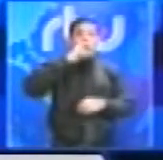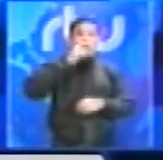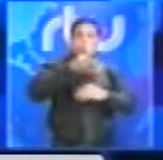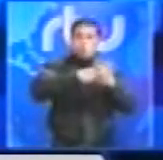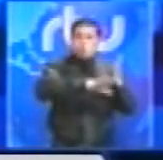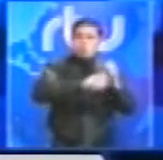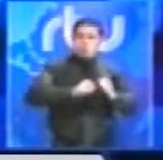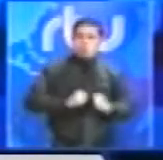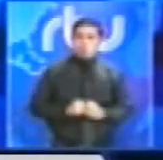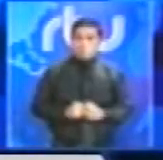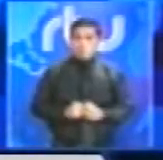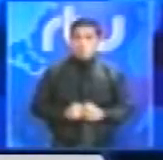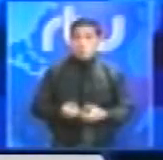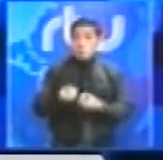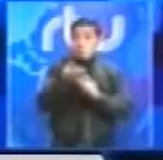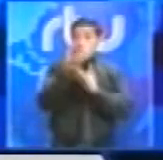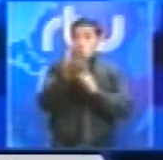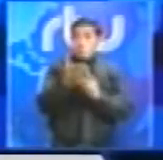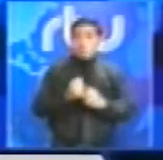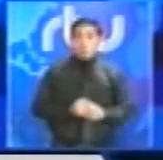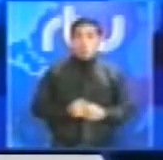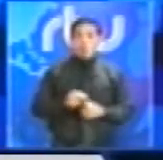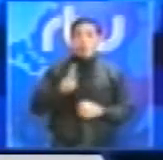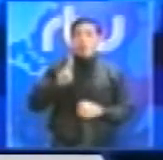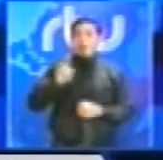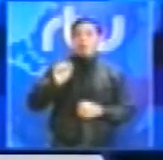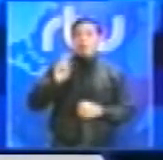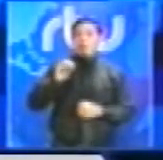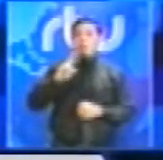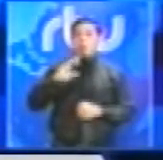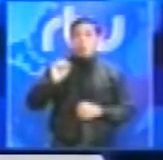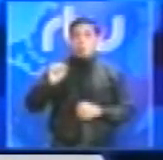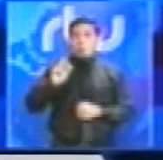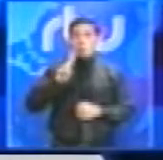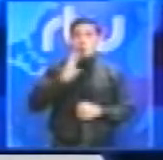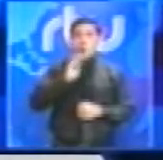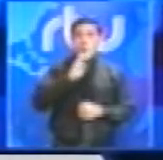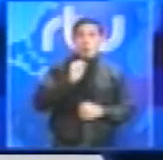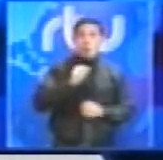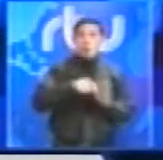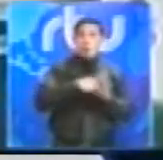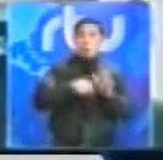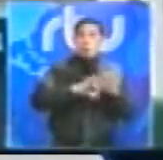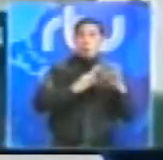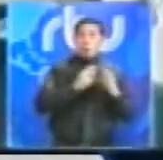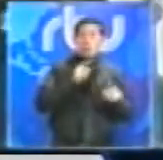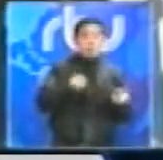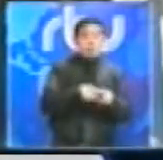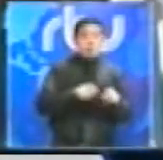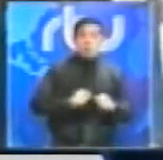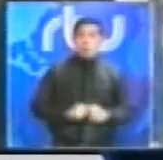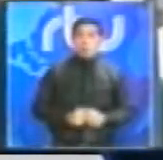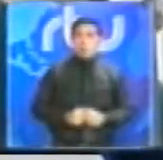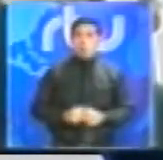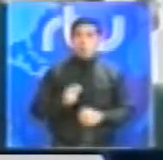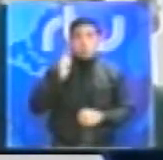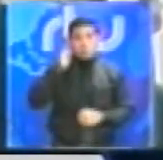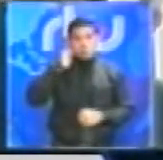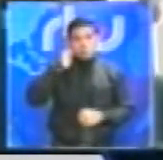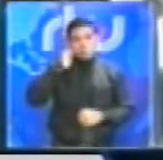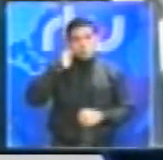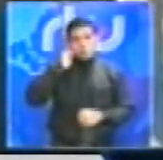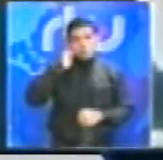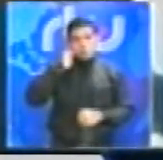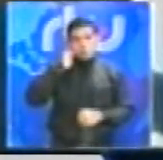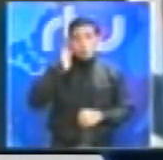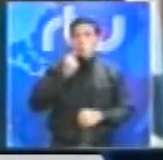Gabela. Así lo dio a conocer Ramiro Román, abogado de la familia. No establece que es una parte final